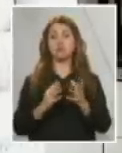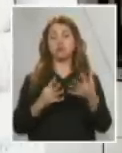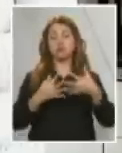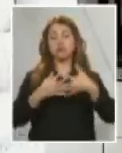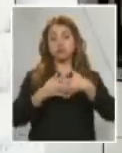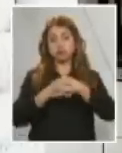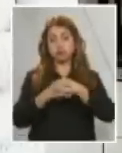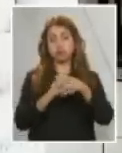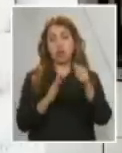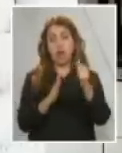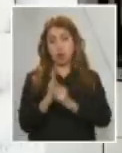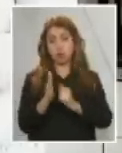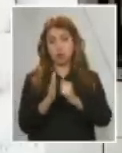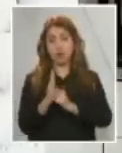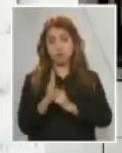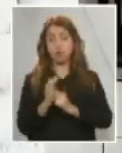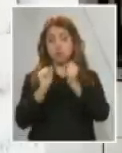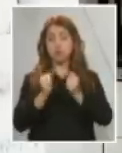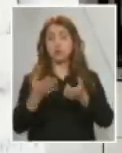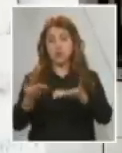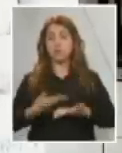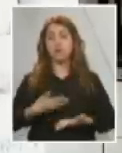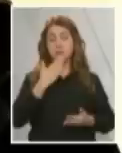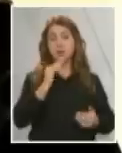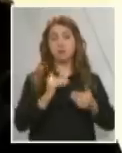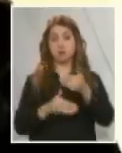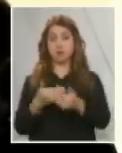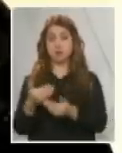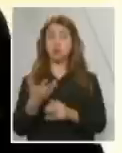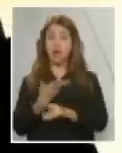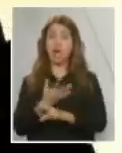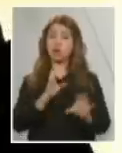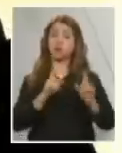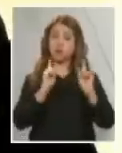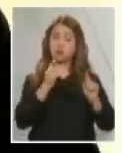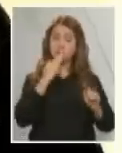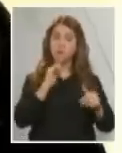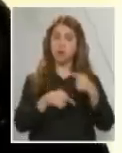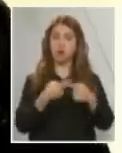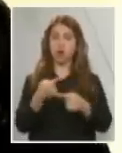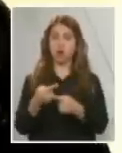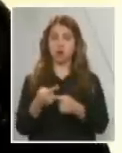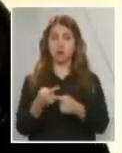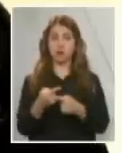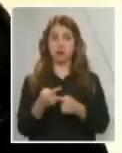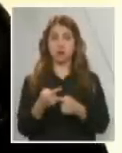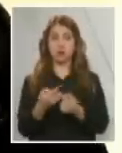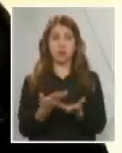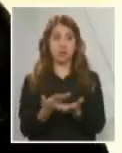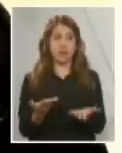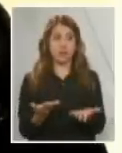ajustable, a lo mejor podría darme mejor funcionamiento. Hay cosas que hay que mejorar.